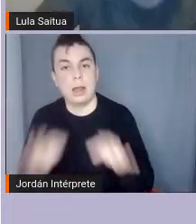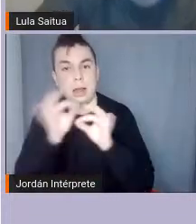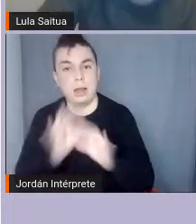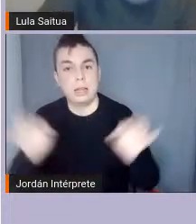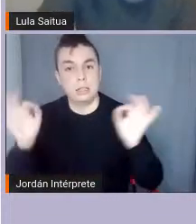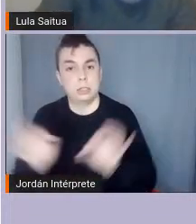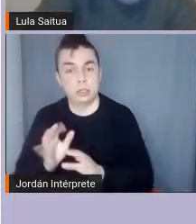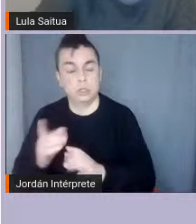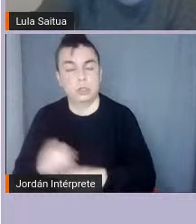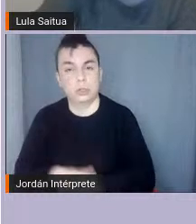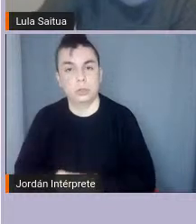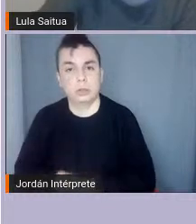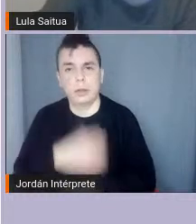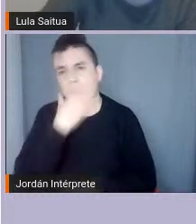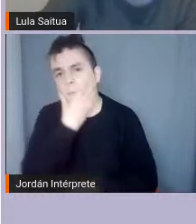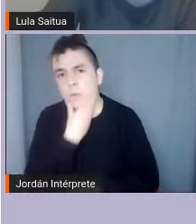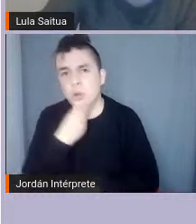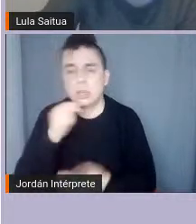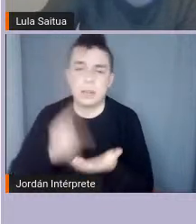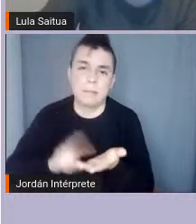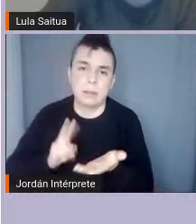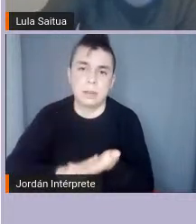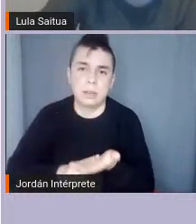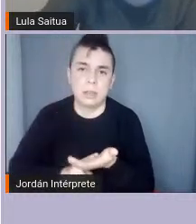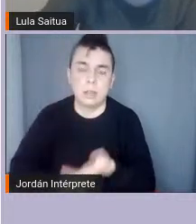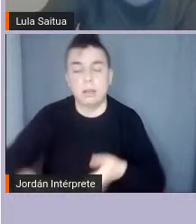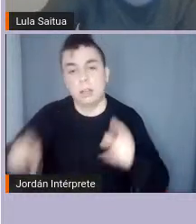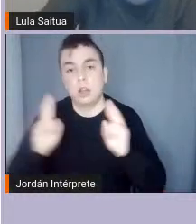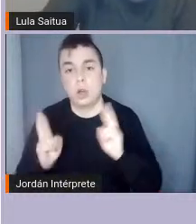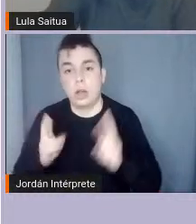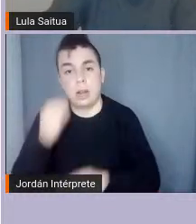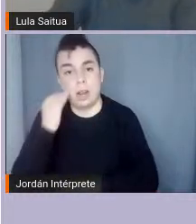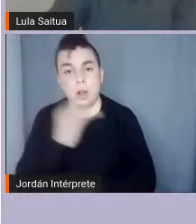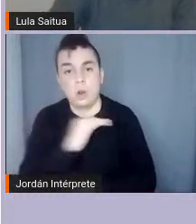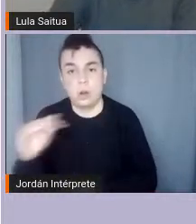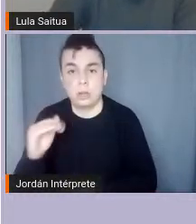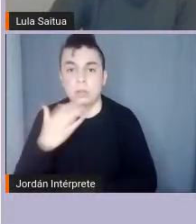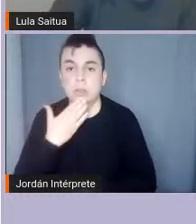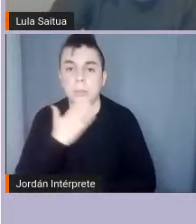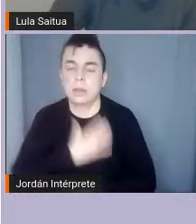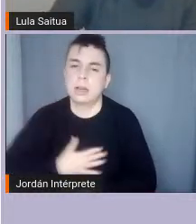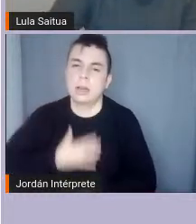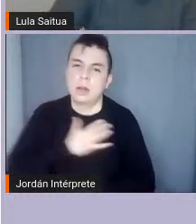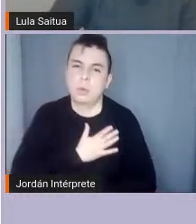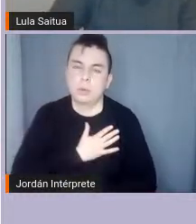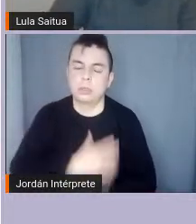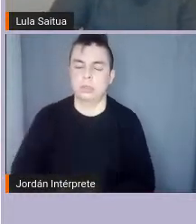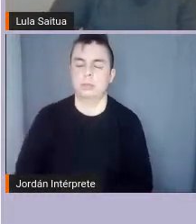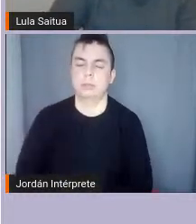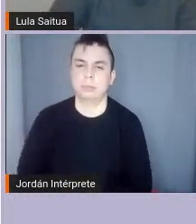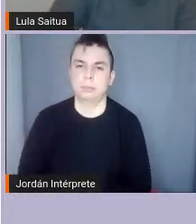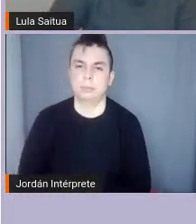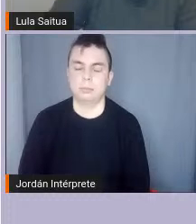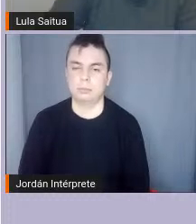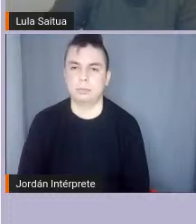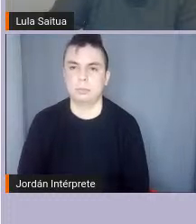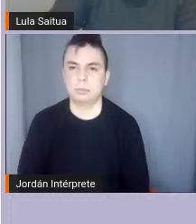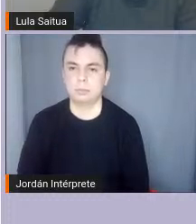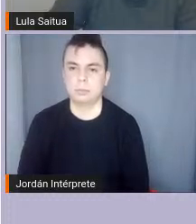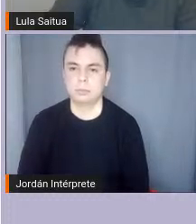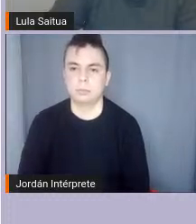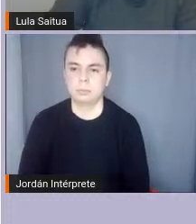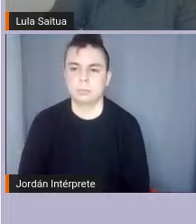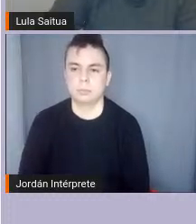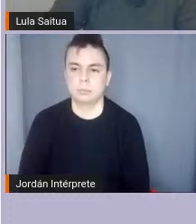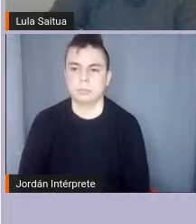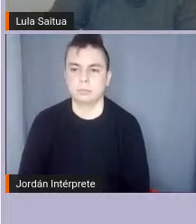es verdad? Ojalá que a los niños les haya gustado también, a los niños que estén por aquí. Bueno, vamos